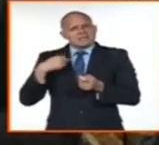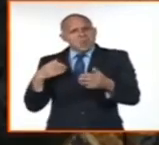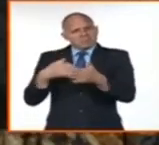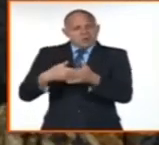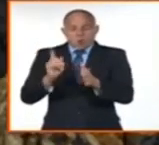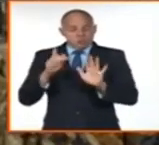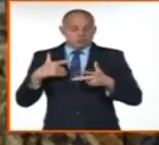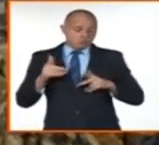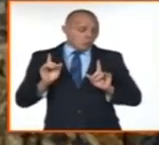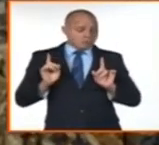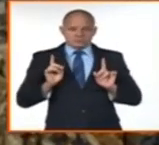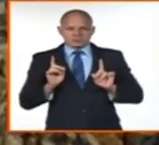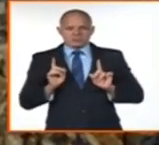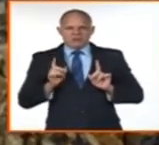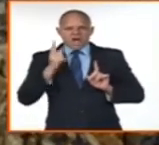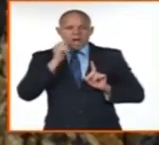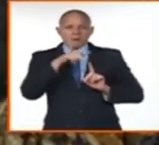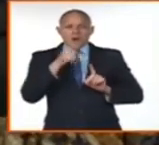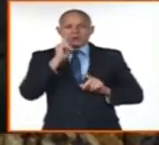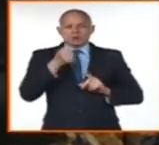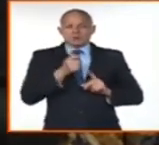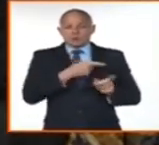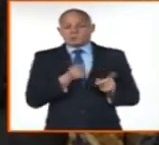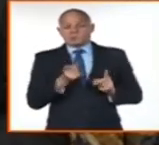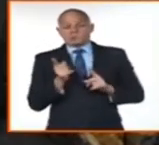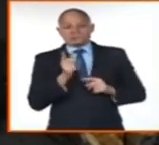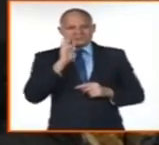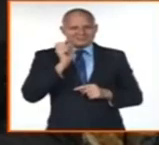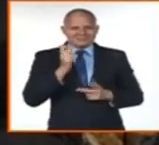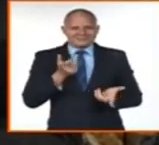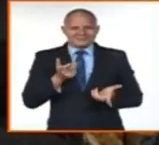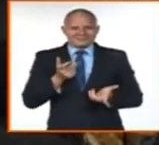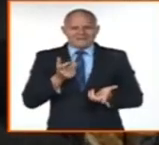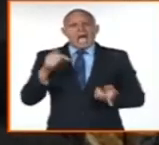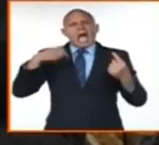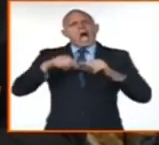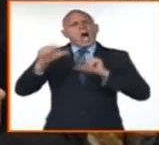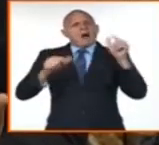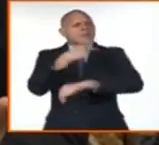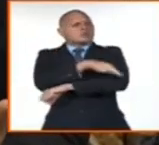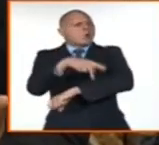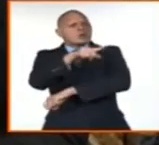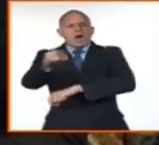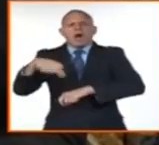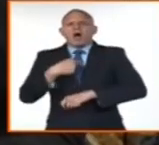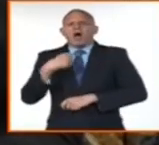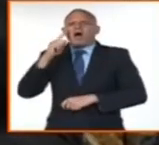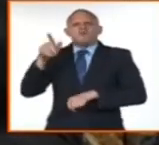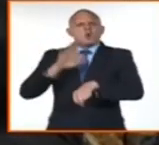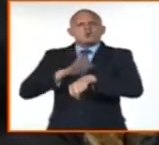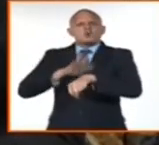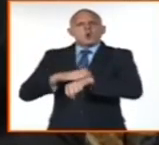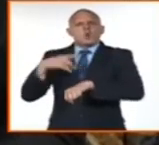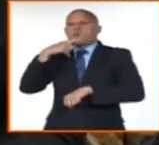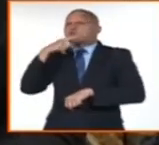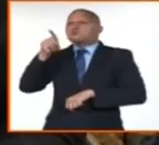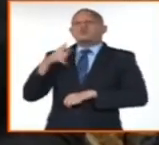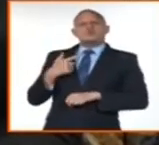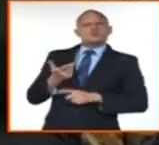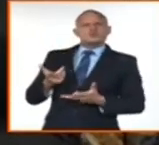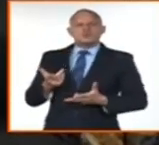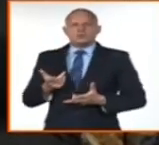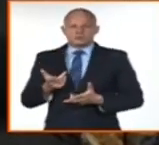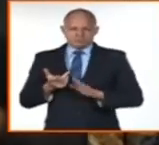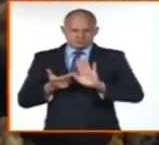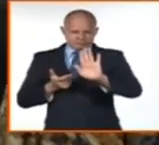Que ahora el mundo nada más que ve el problema ruso. Bueno, y todo lo que ha pasado antes, desde cuando se está advirtiendo que la OTAN no se puede expandir, que